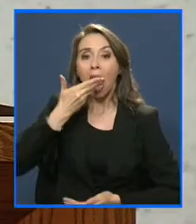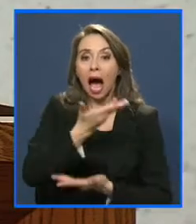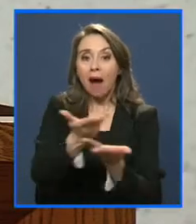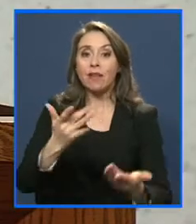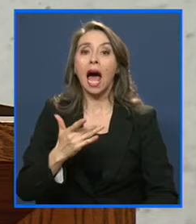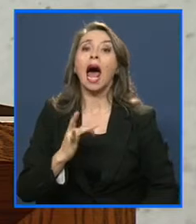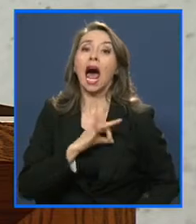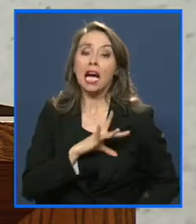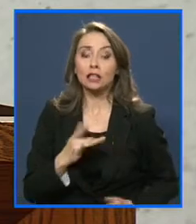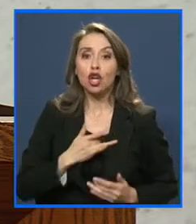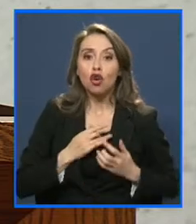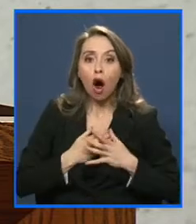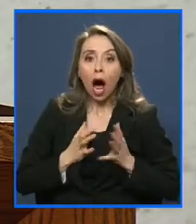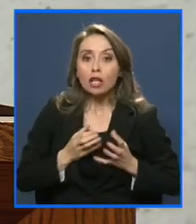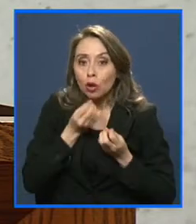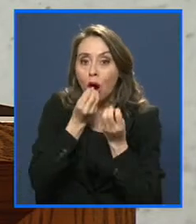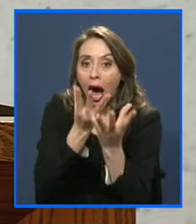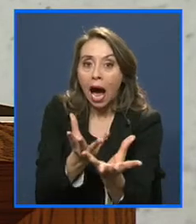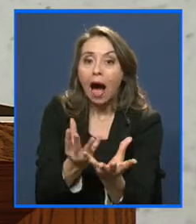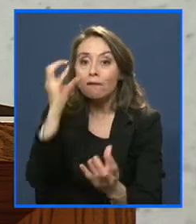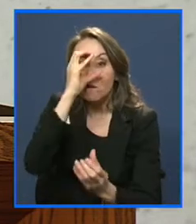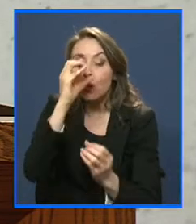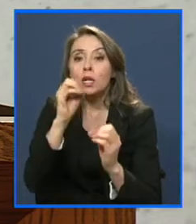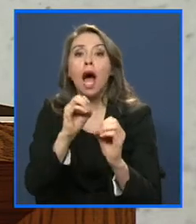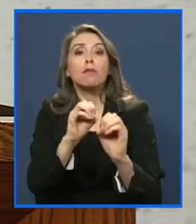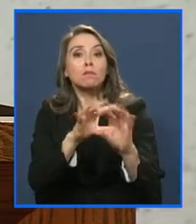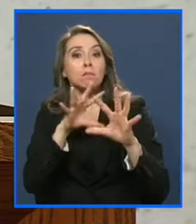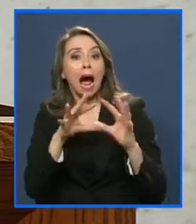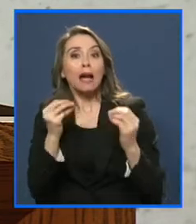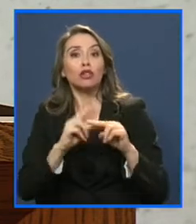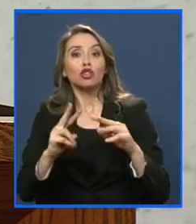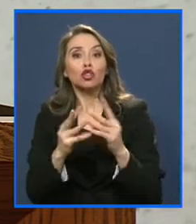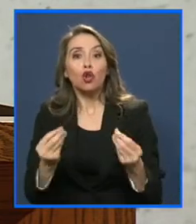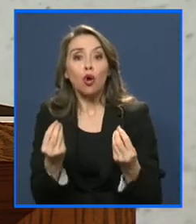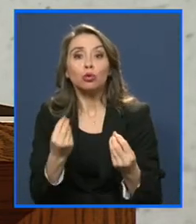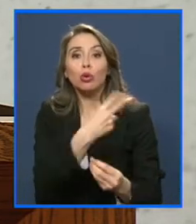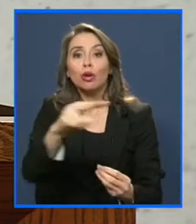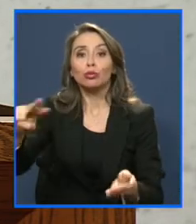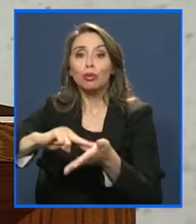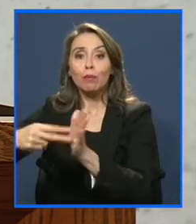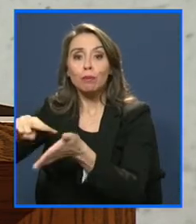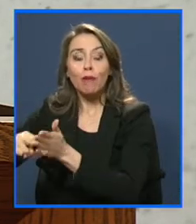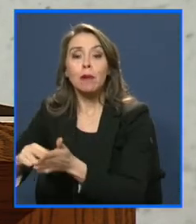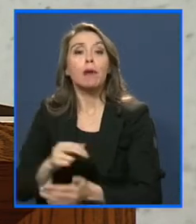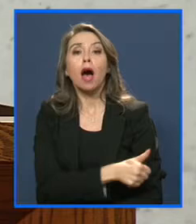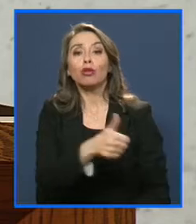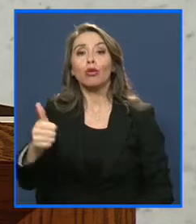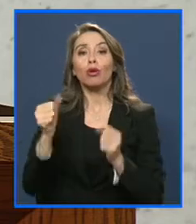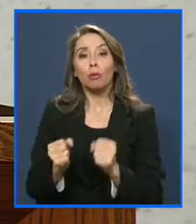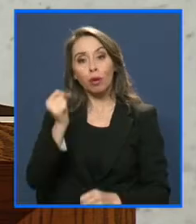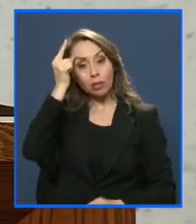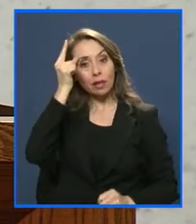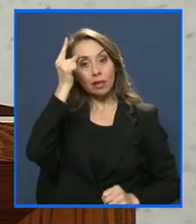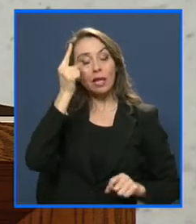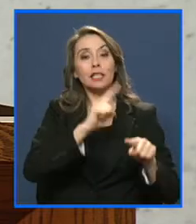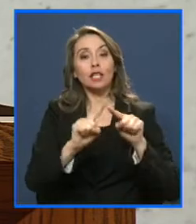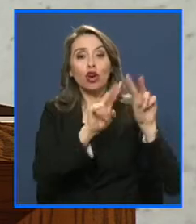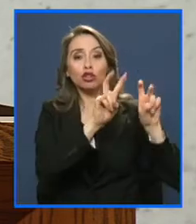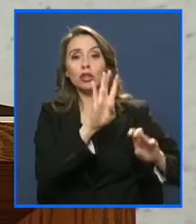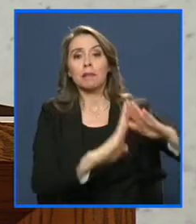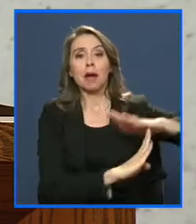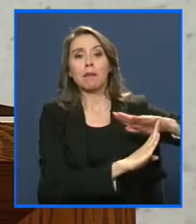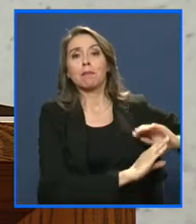estoy pactar la búsqueda de soluciones a sus mayores apremios creo que todos podrían entender la postergación de otros asuntos